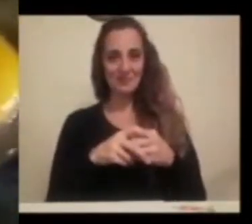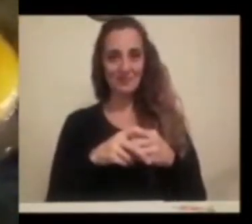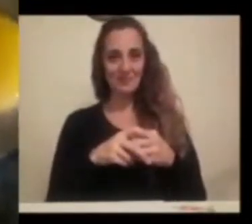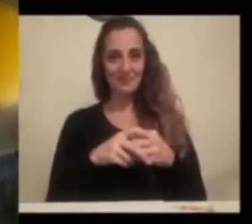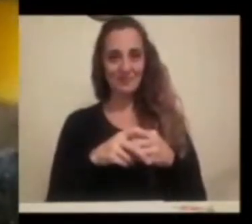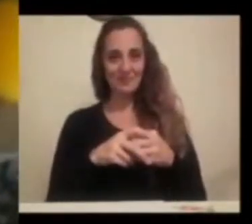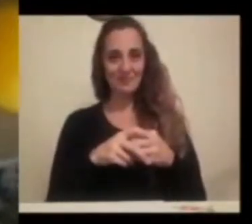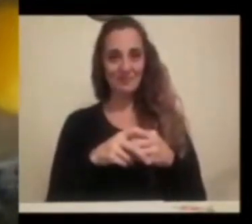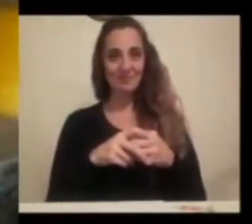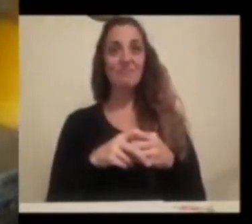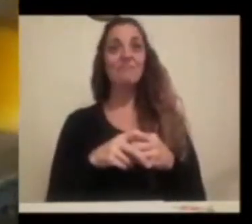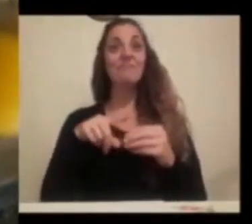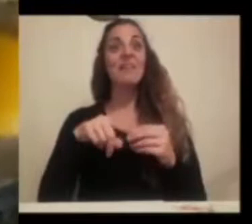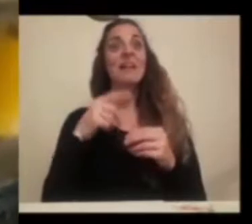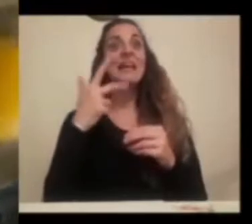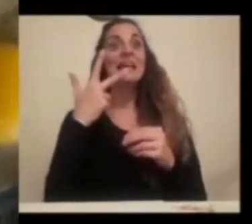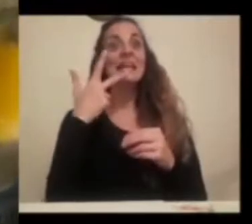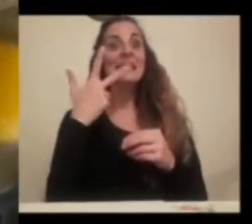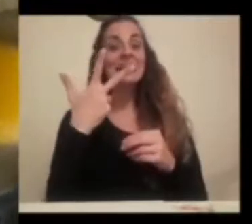Y 3